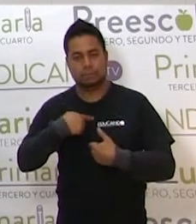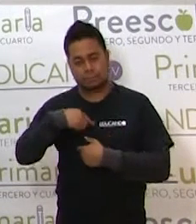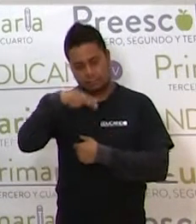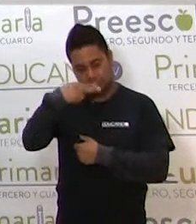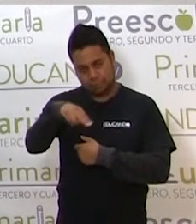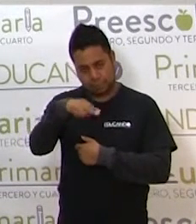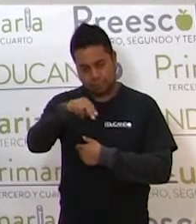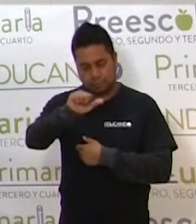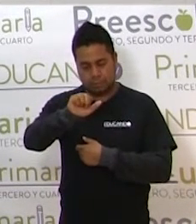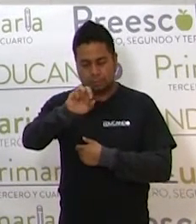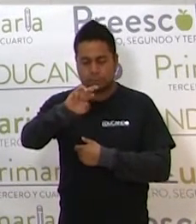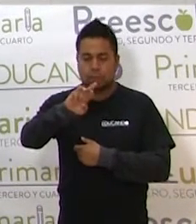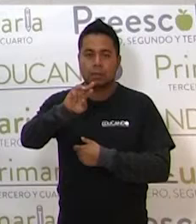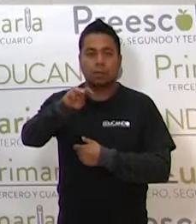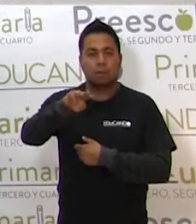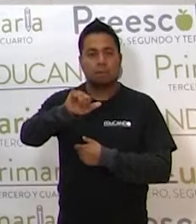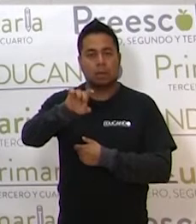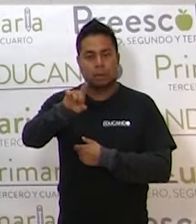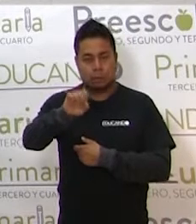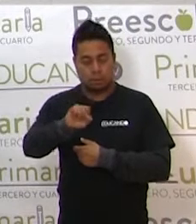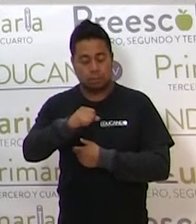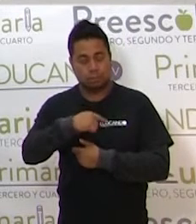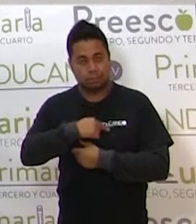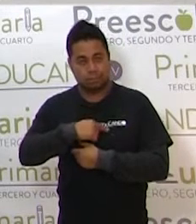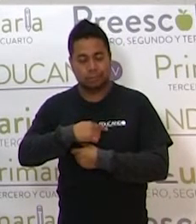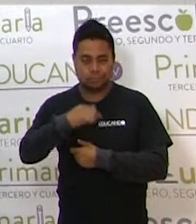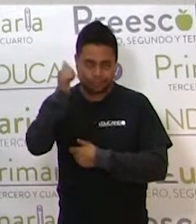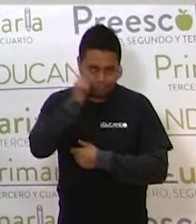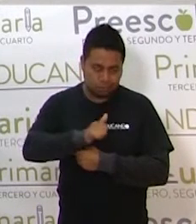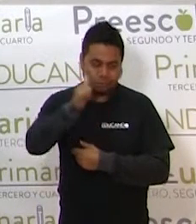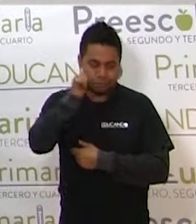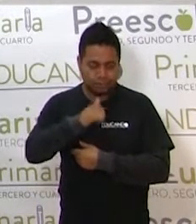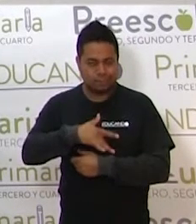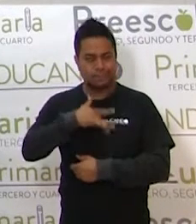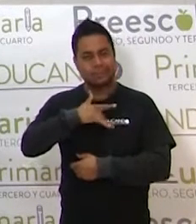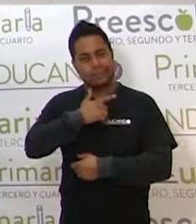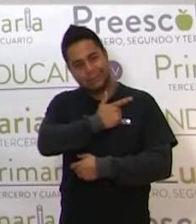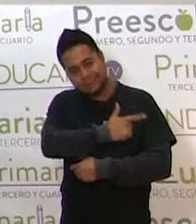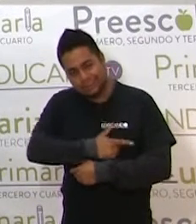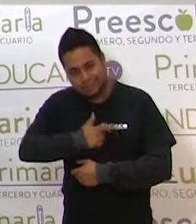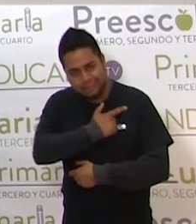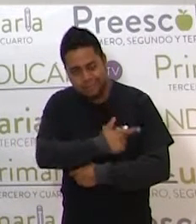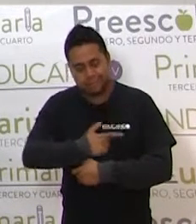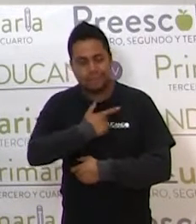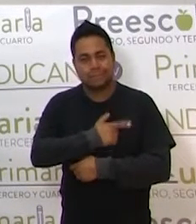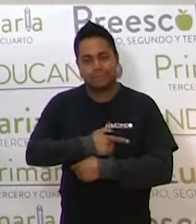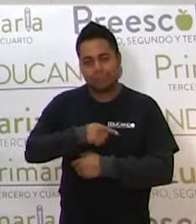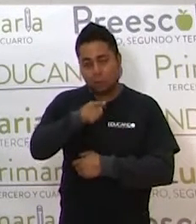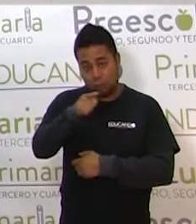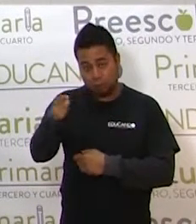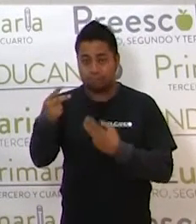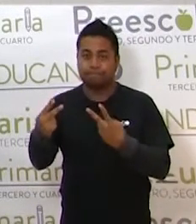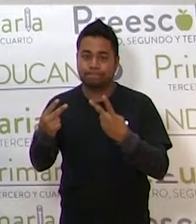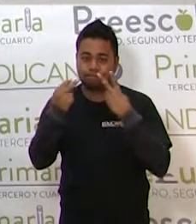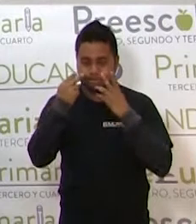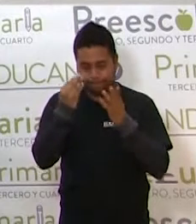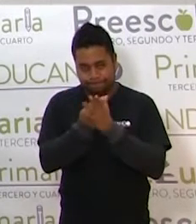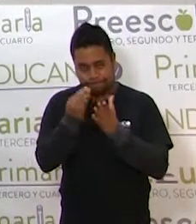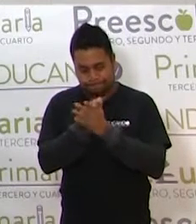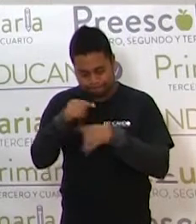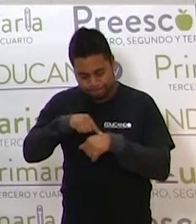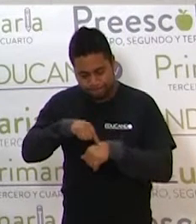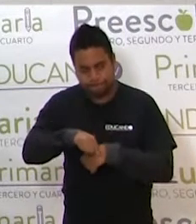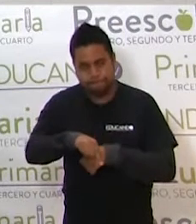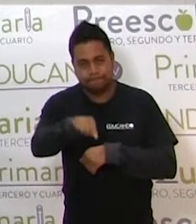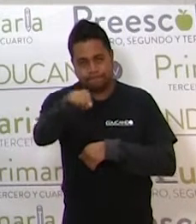mi nombre es armando mendoza y como siempre es un gusto enorme el que nos sigas acompañando a lo largo de todos estos minutos